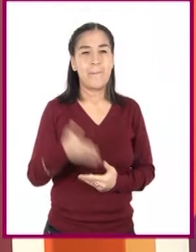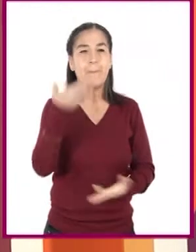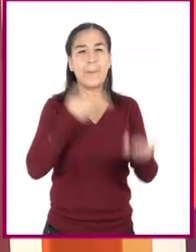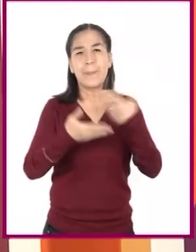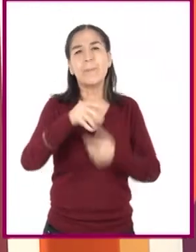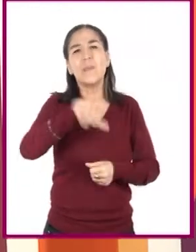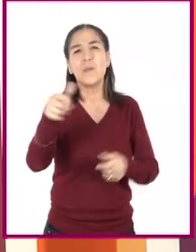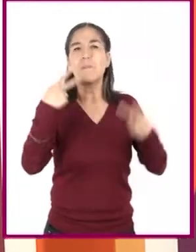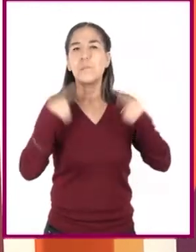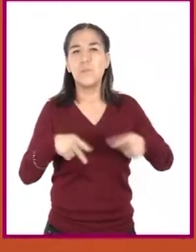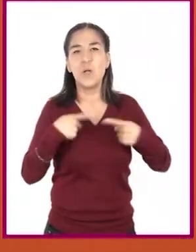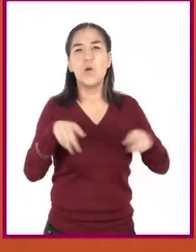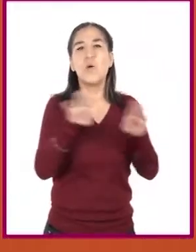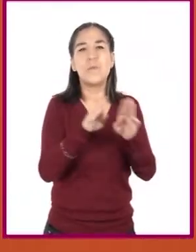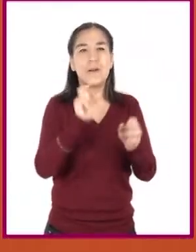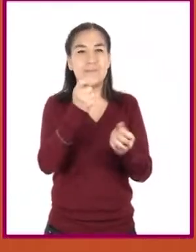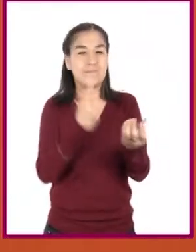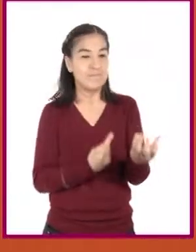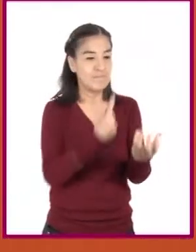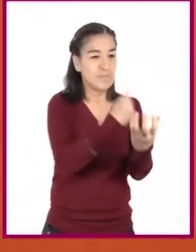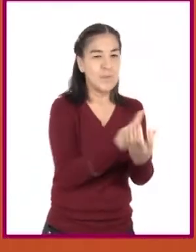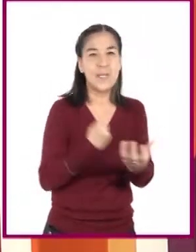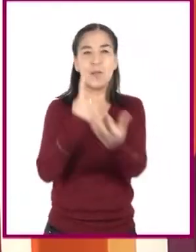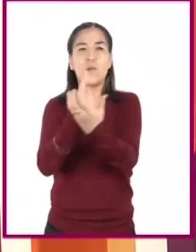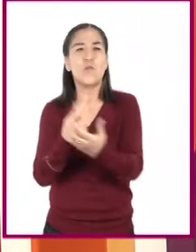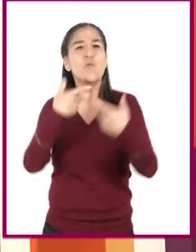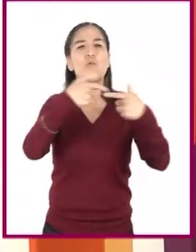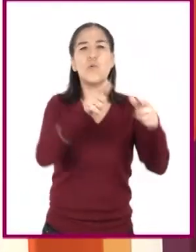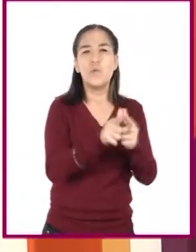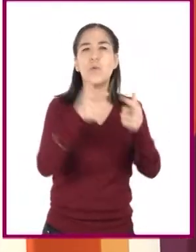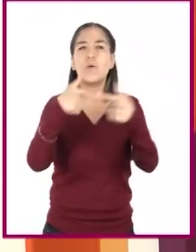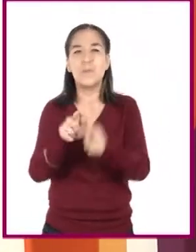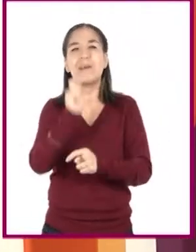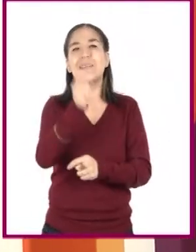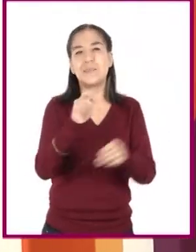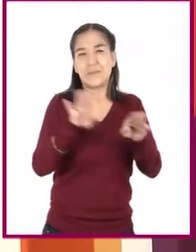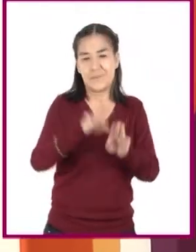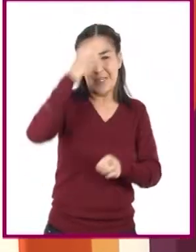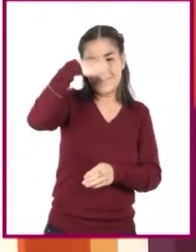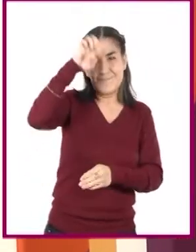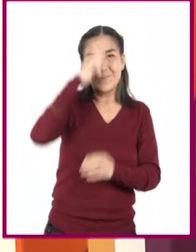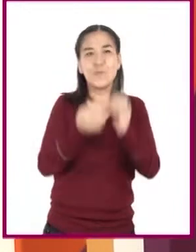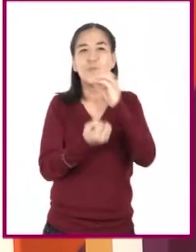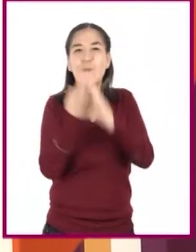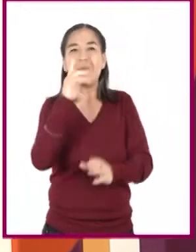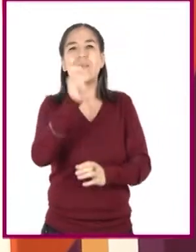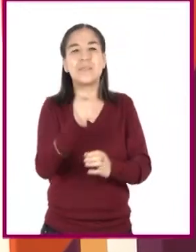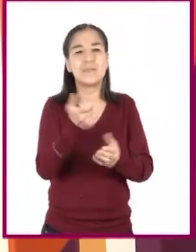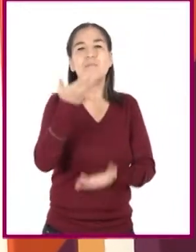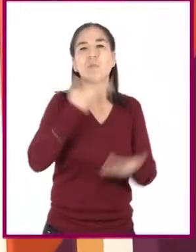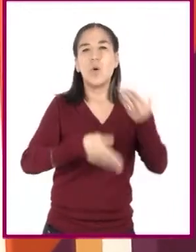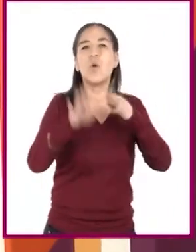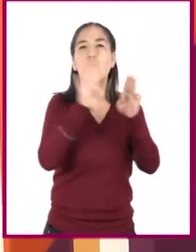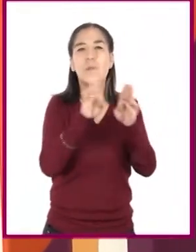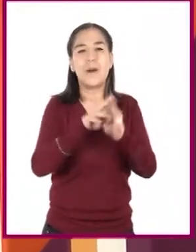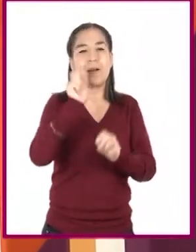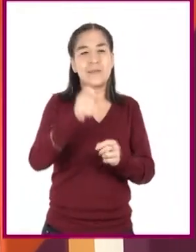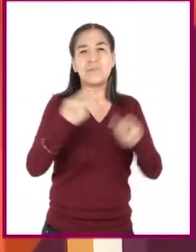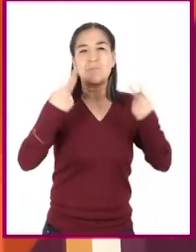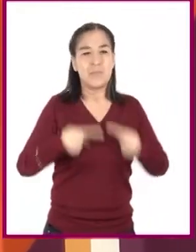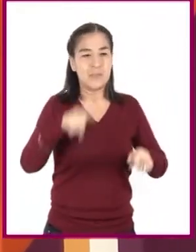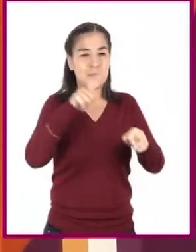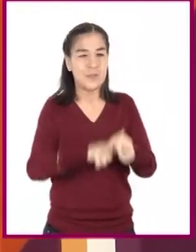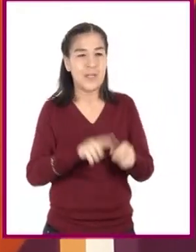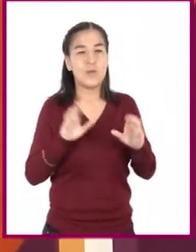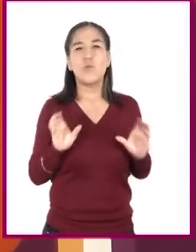otras personas y la pertenencia a distintos grupos proporcionan experiencias y aprendizajes que intervienen en la construcción de identidades